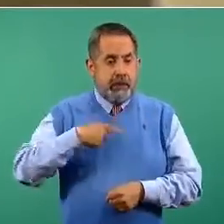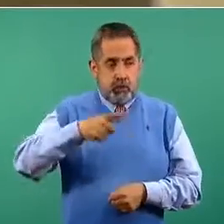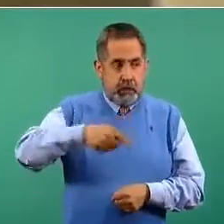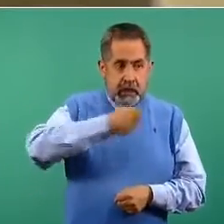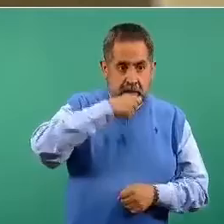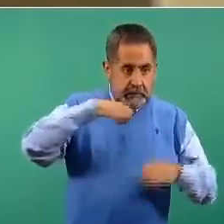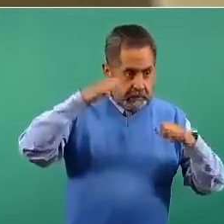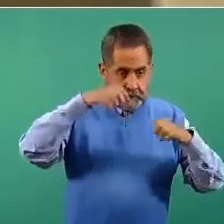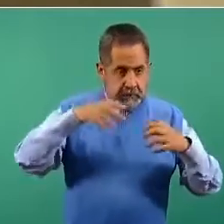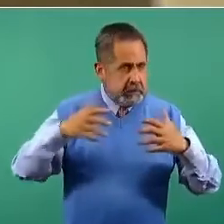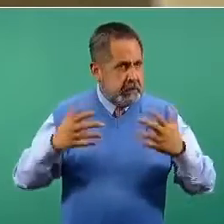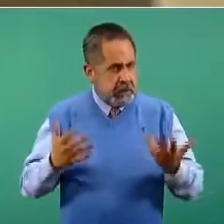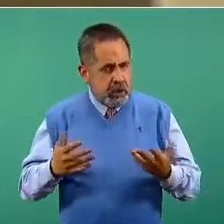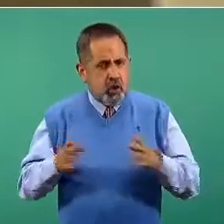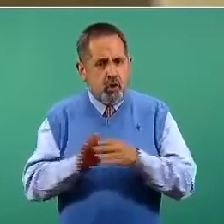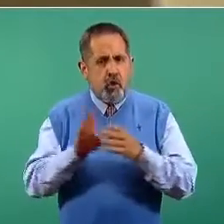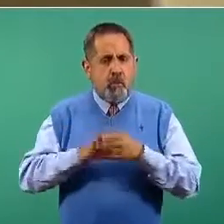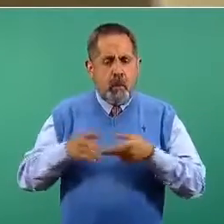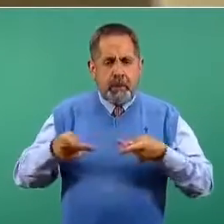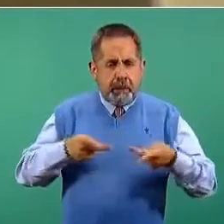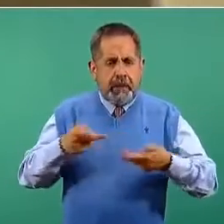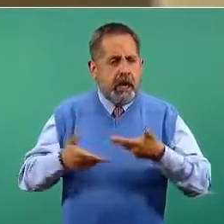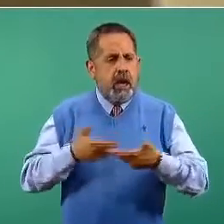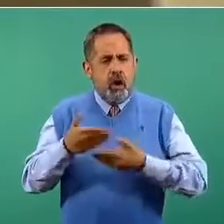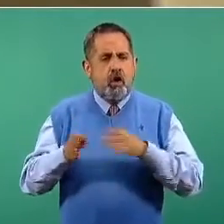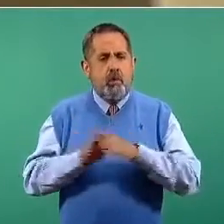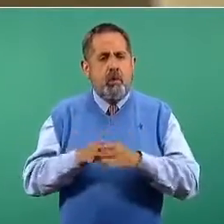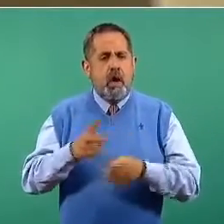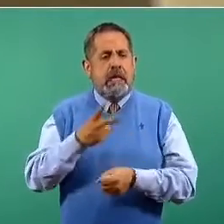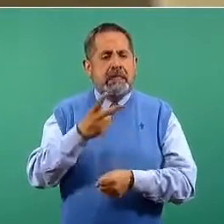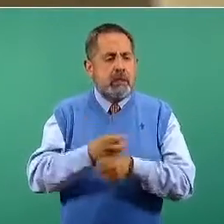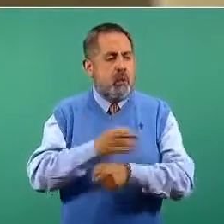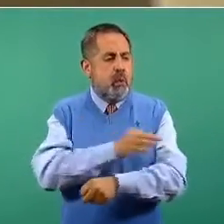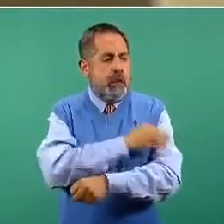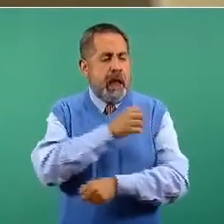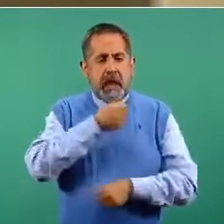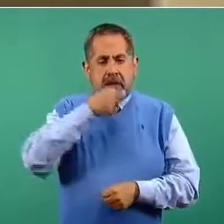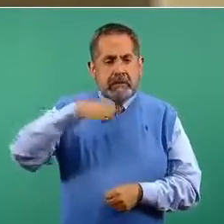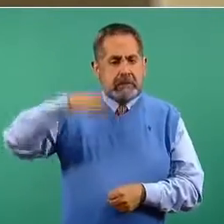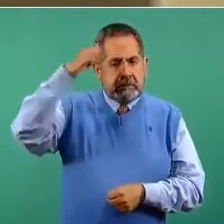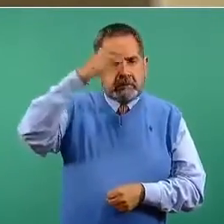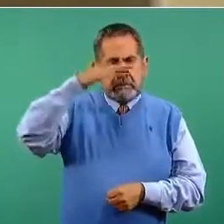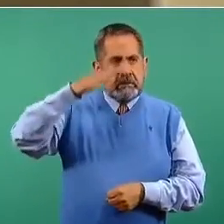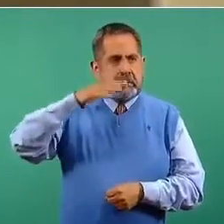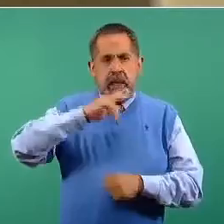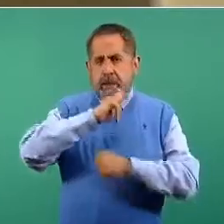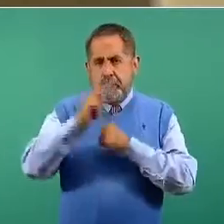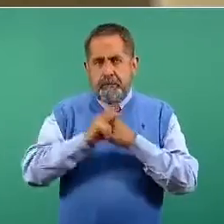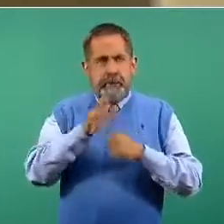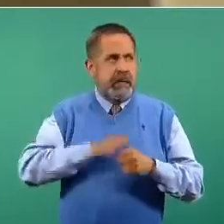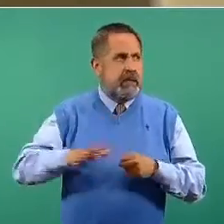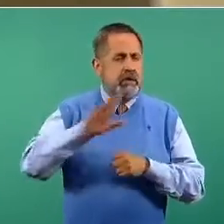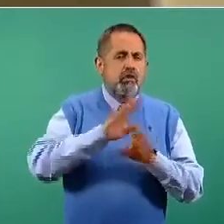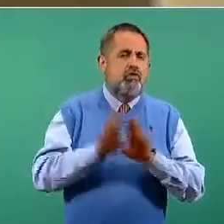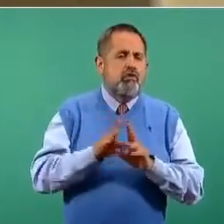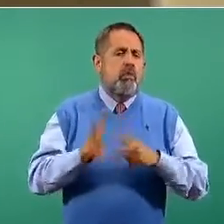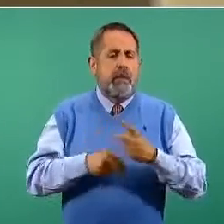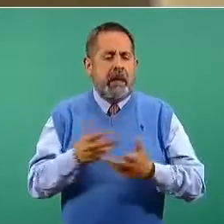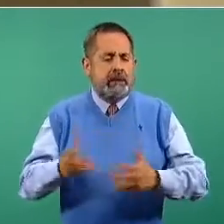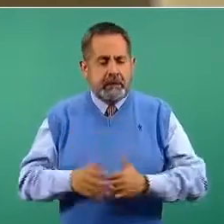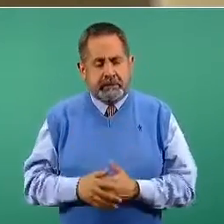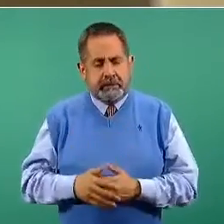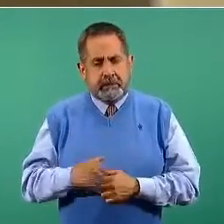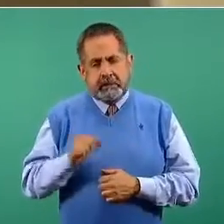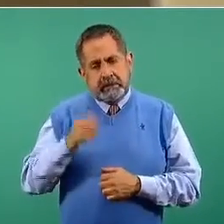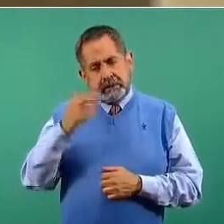Entonces, saber cómo se está planteando la vacunación de segunda dosis para adultos mayores en todo el país, ¿no? que podríamos esperar, y saber